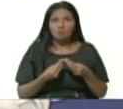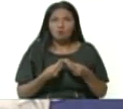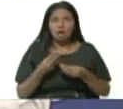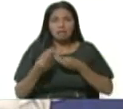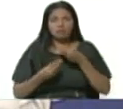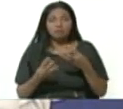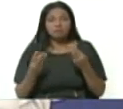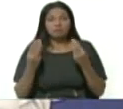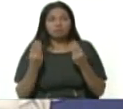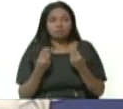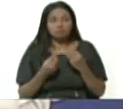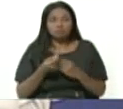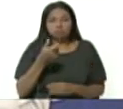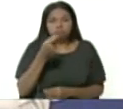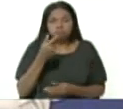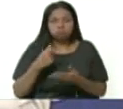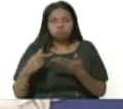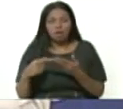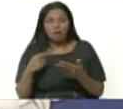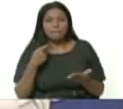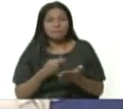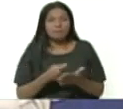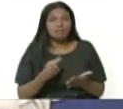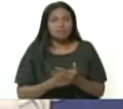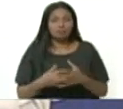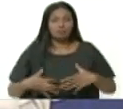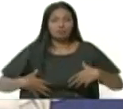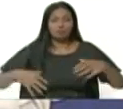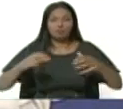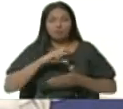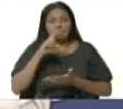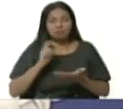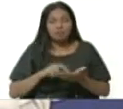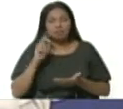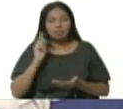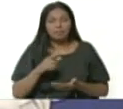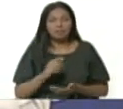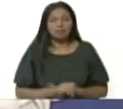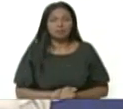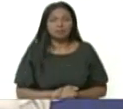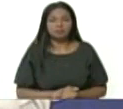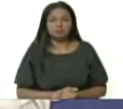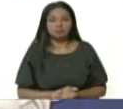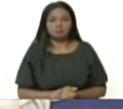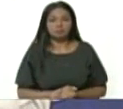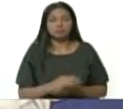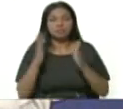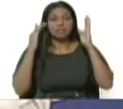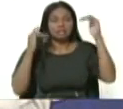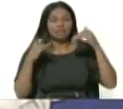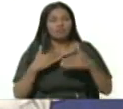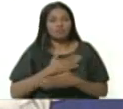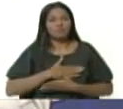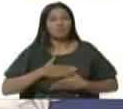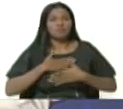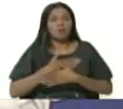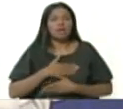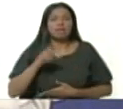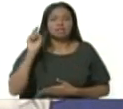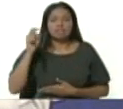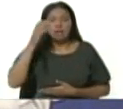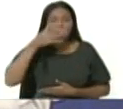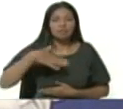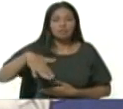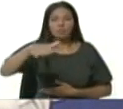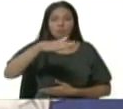haciendo mucho con poco e invirtiendo la riqueza nacional para atender y satisfacer las necesidades de un